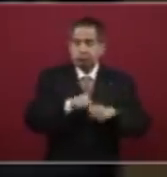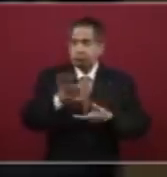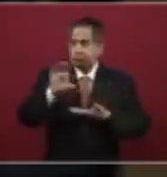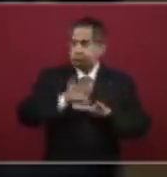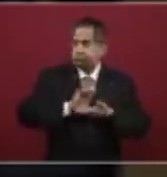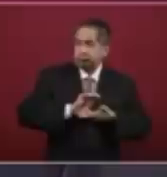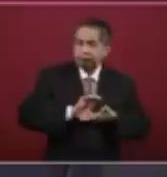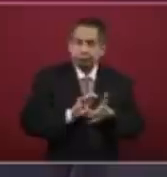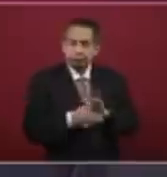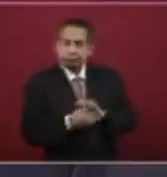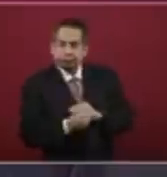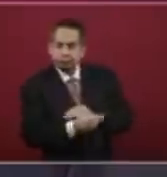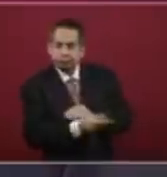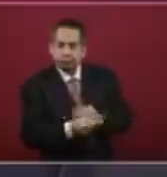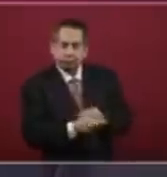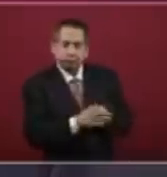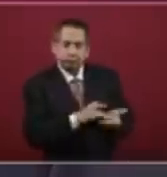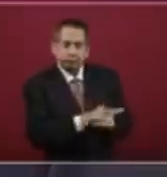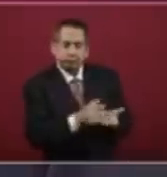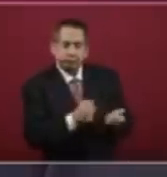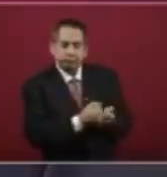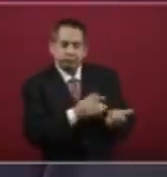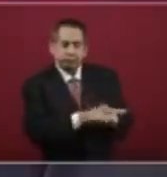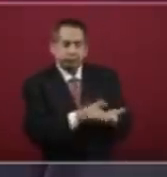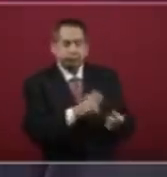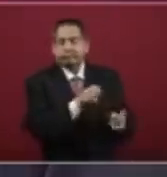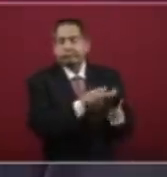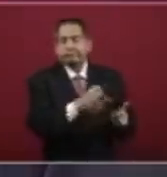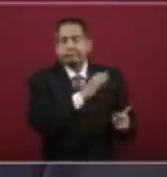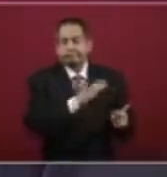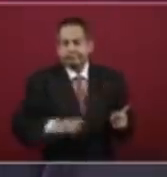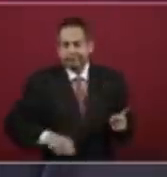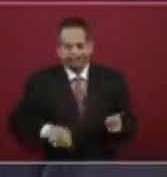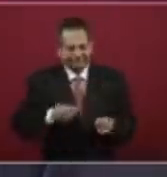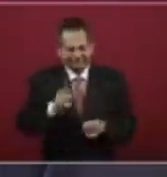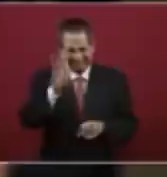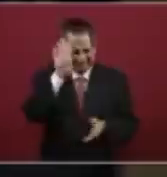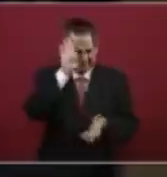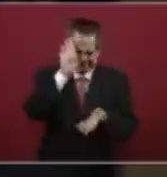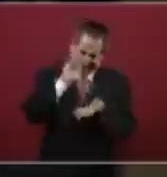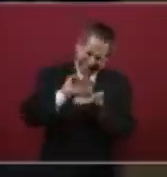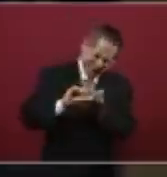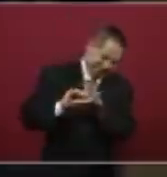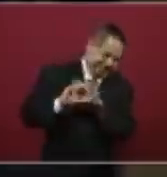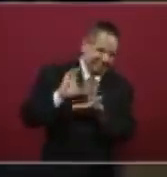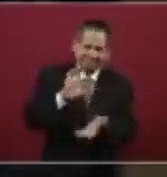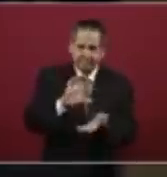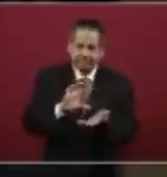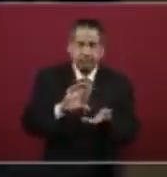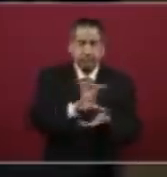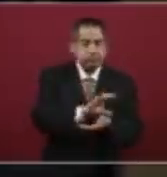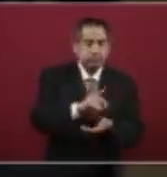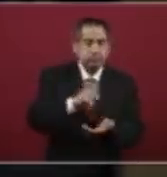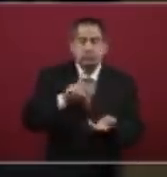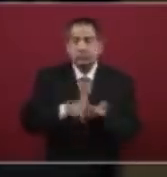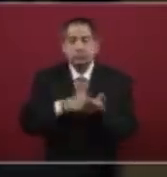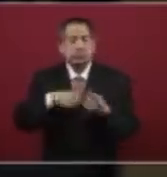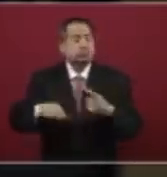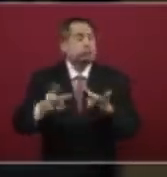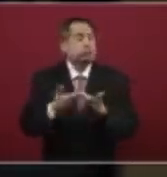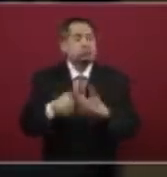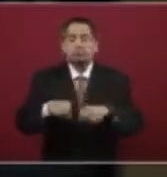para poder respaldar seguramente candidaturas, pero cantidades ingentes de recursos a espaldas de los